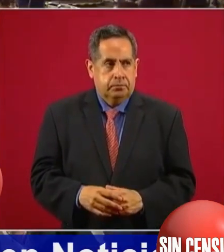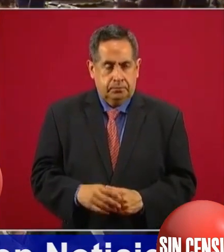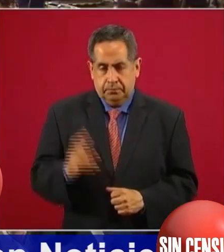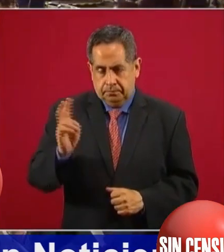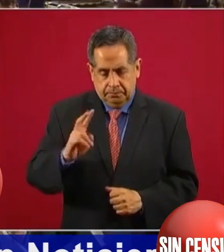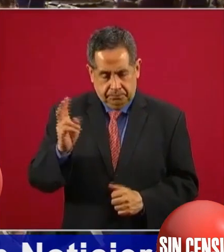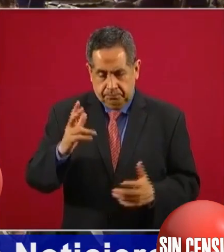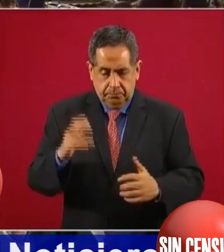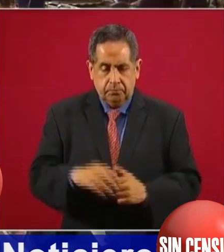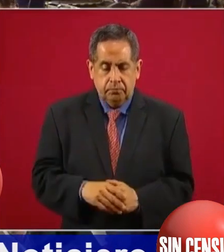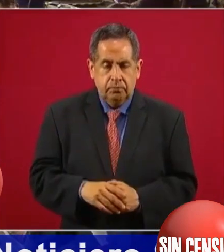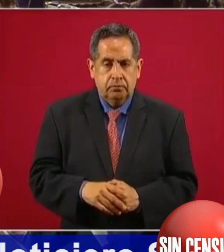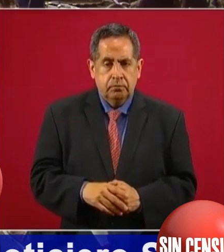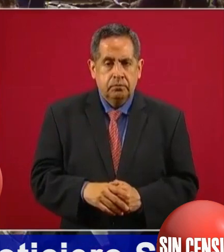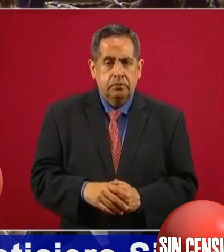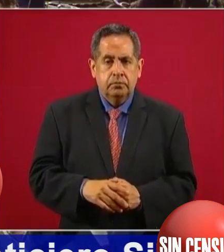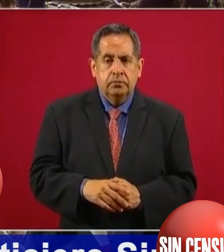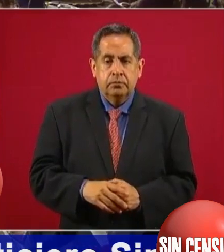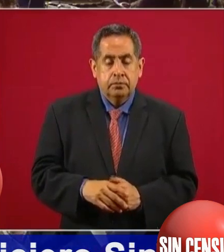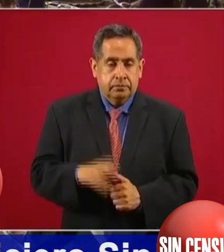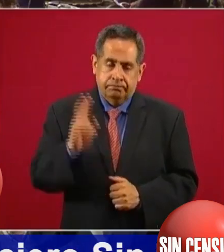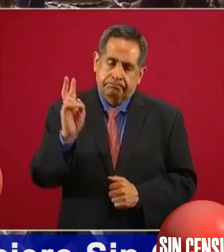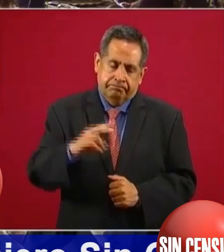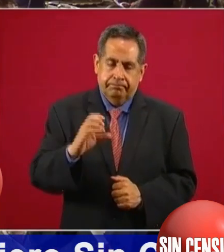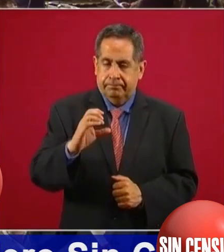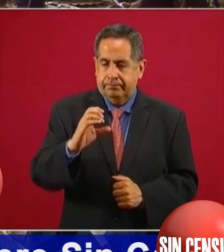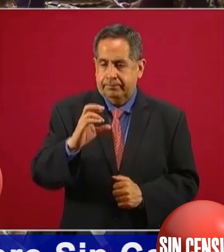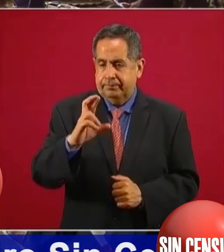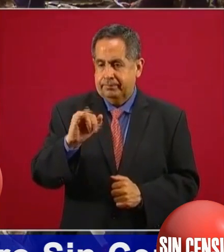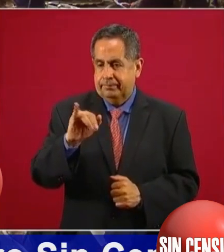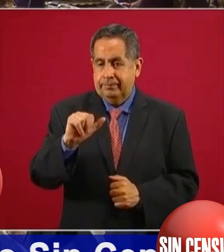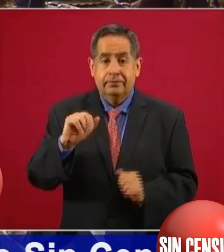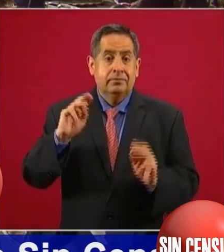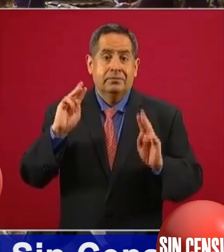es la crisis mundial